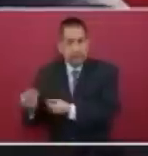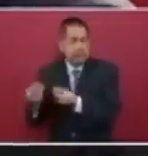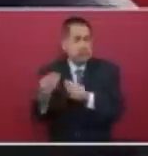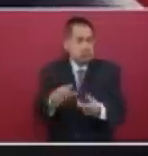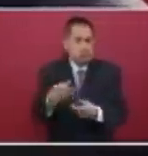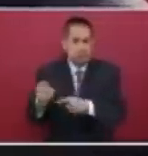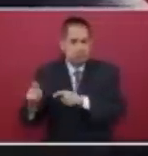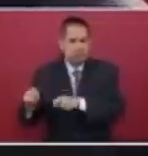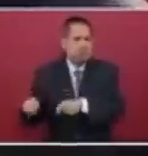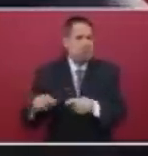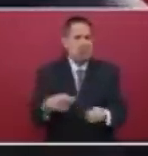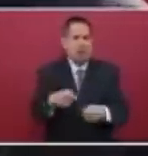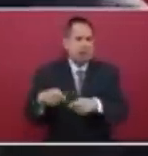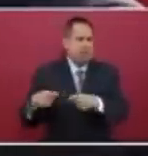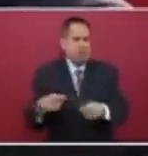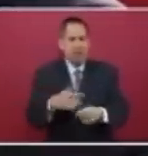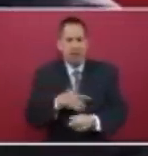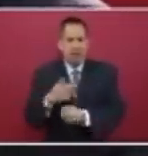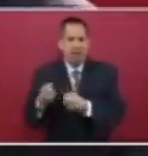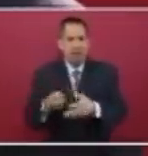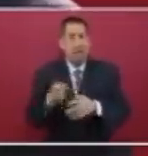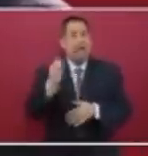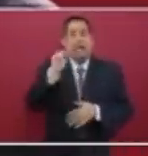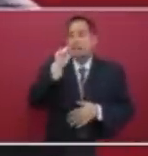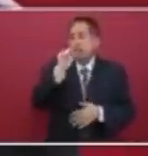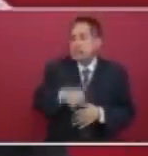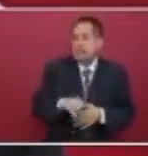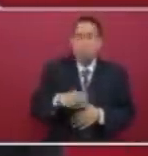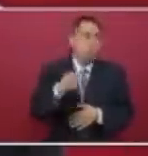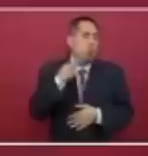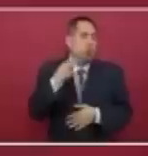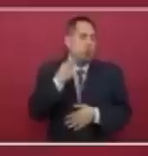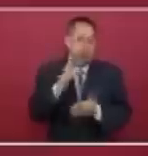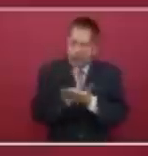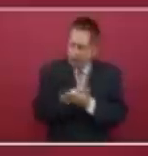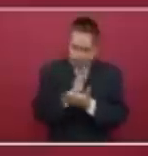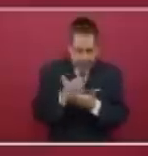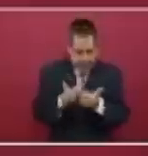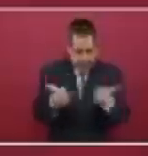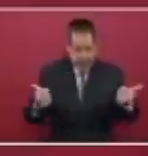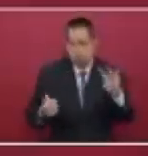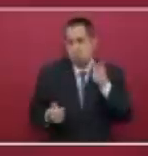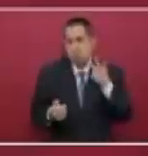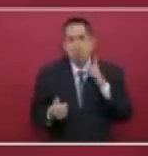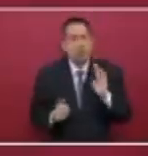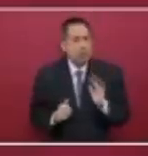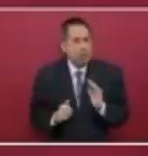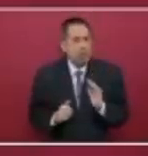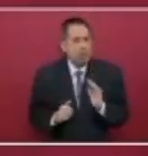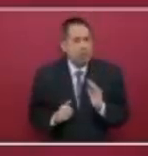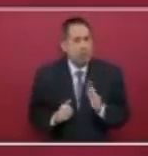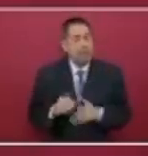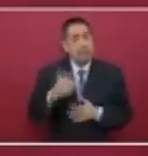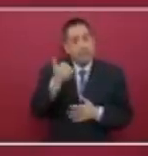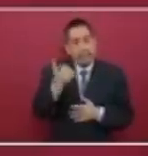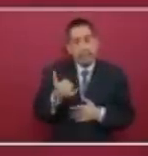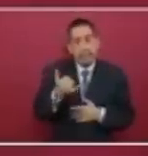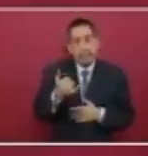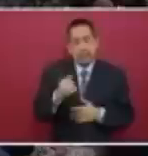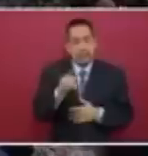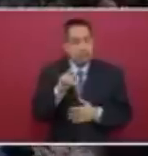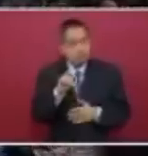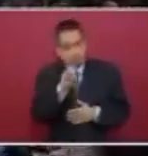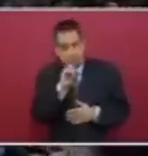canalice la ayuda humanitaria sin propósitos políticos y mucho menos que se